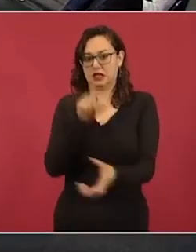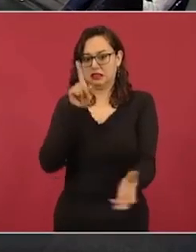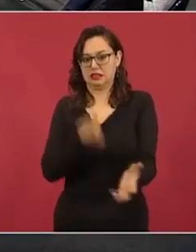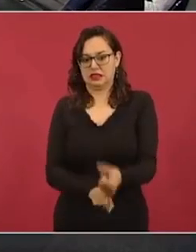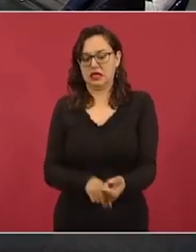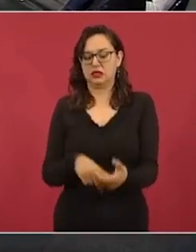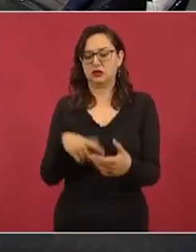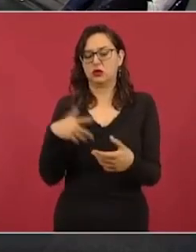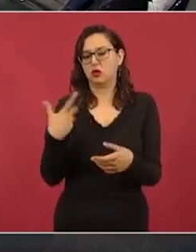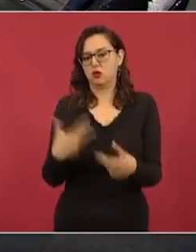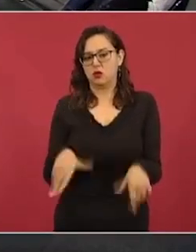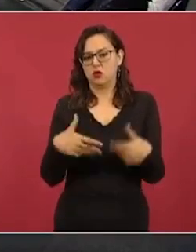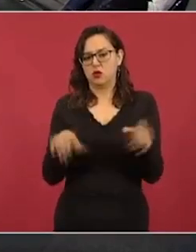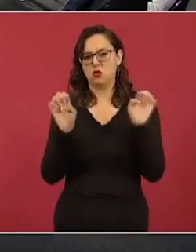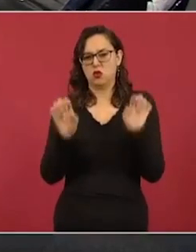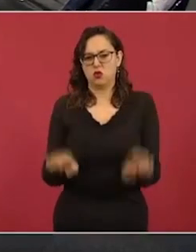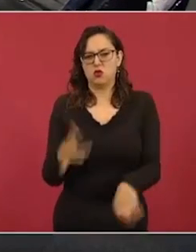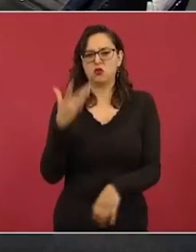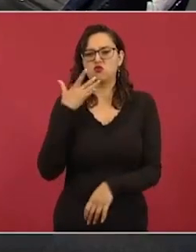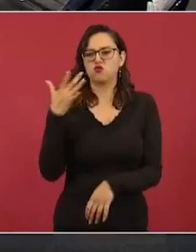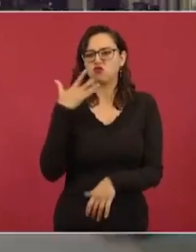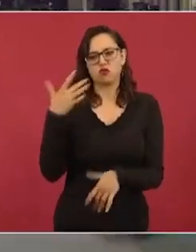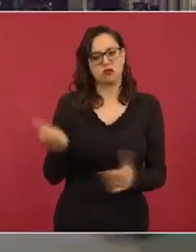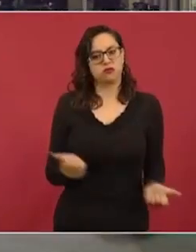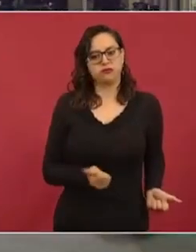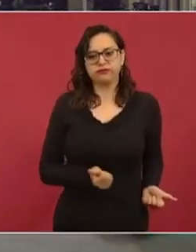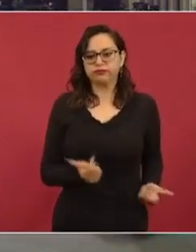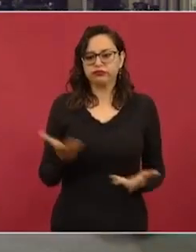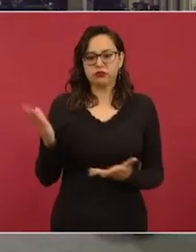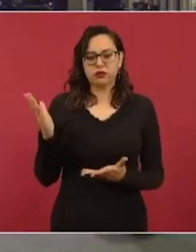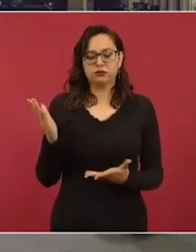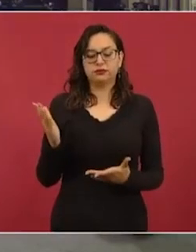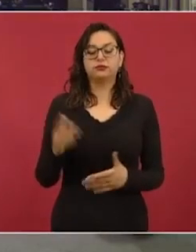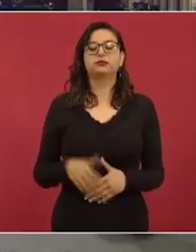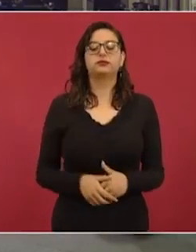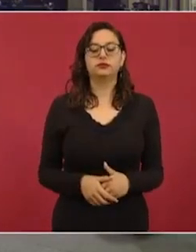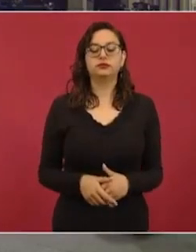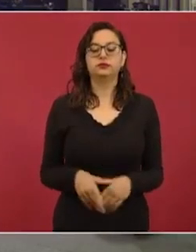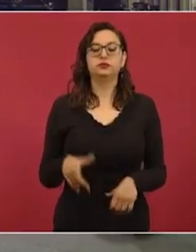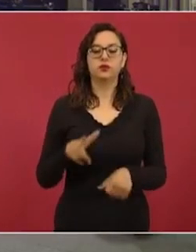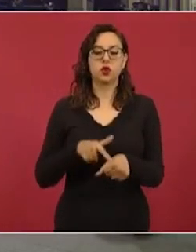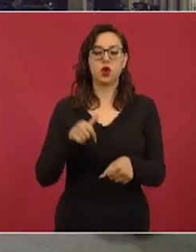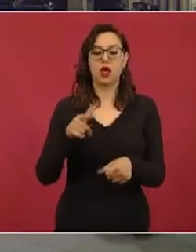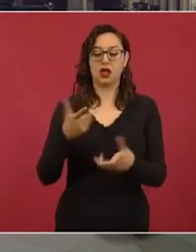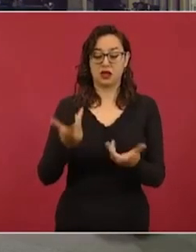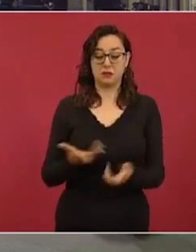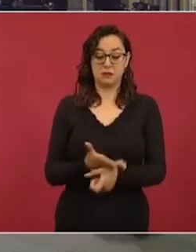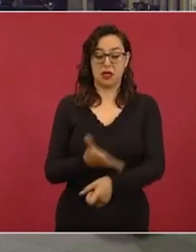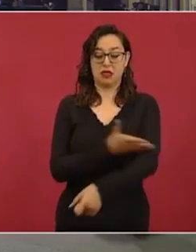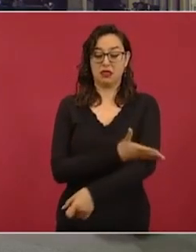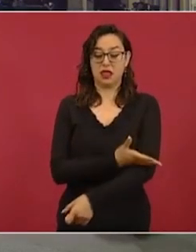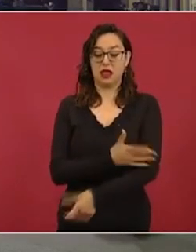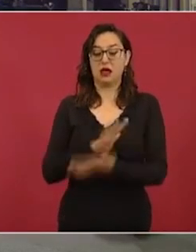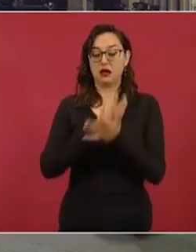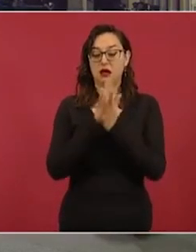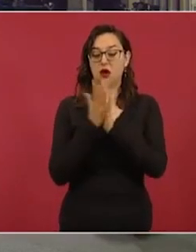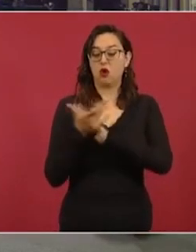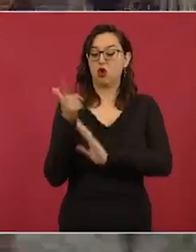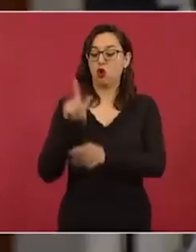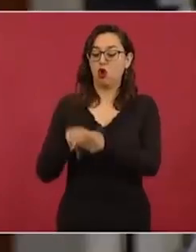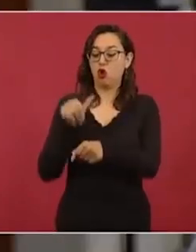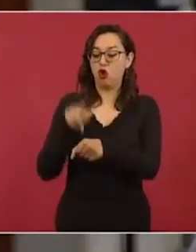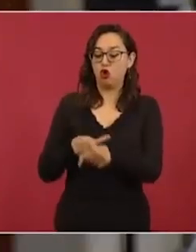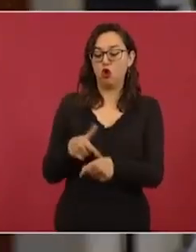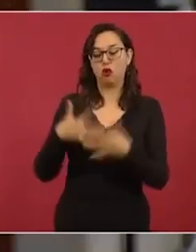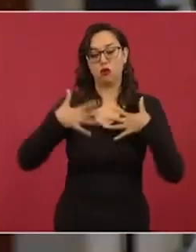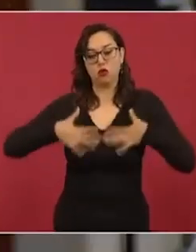los reyes, y entonces da una coloración muy, muy elegante, muy bonita, entonces